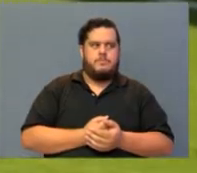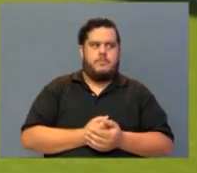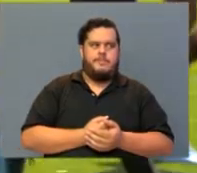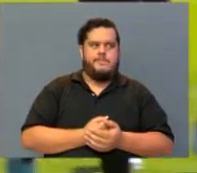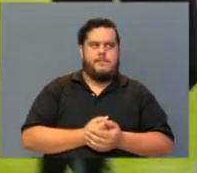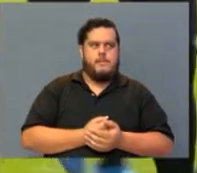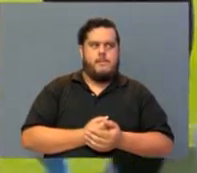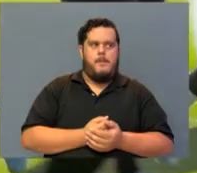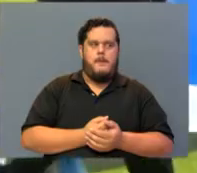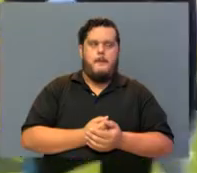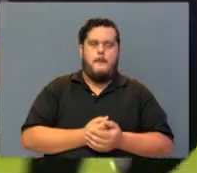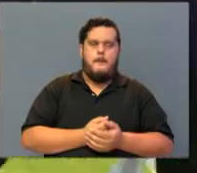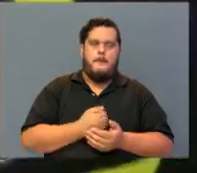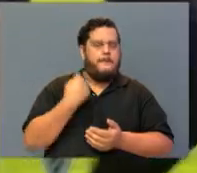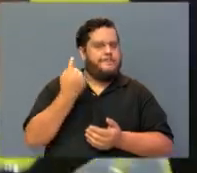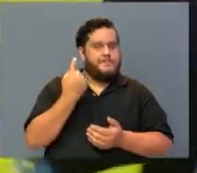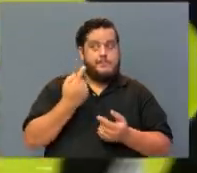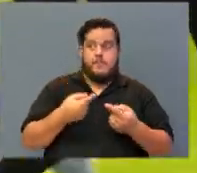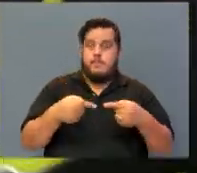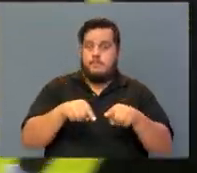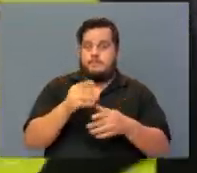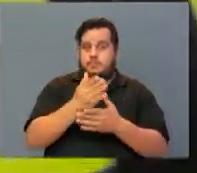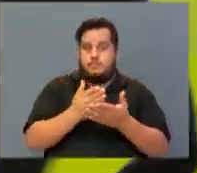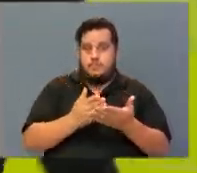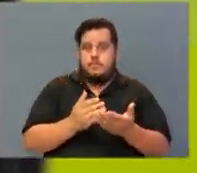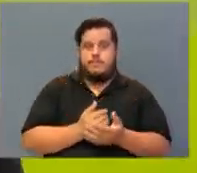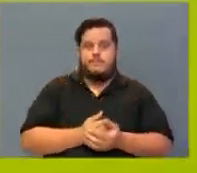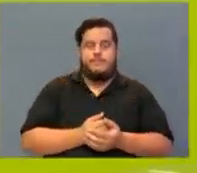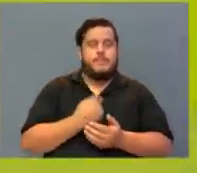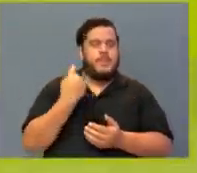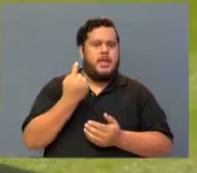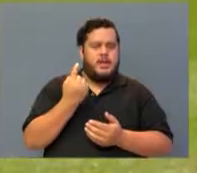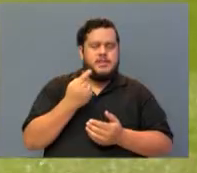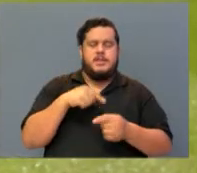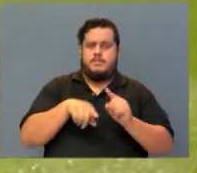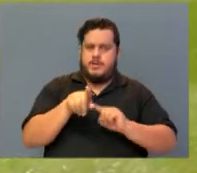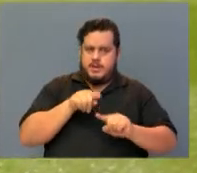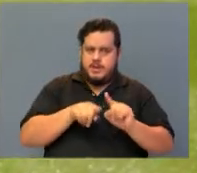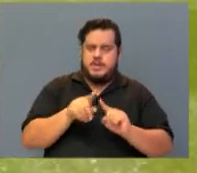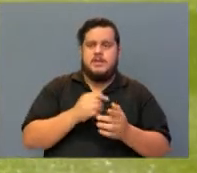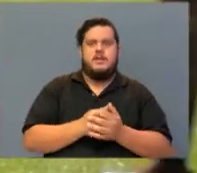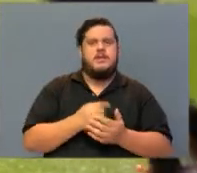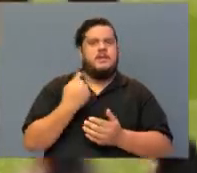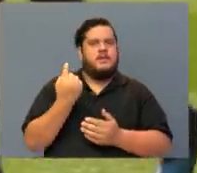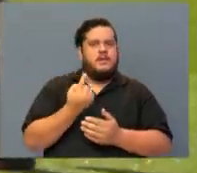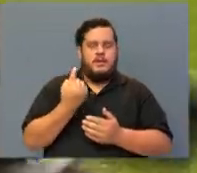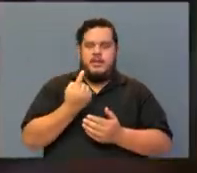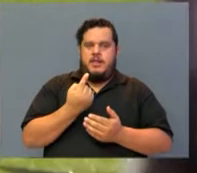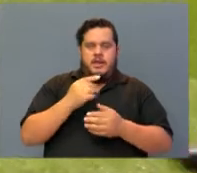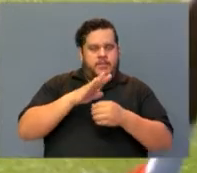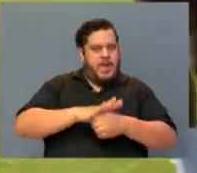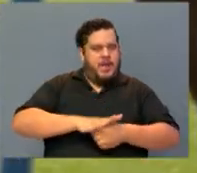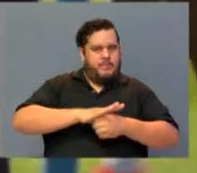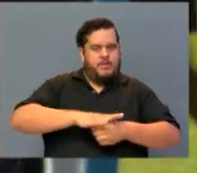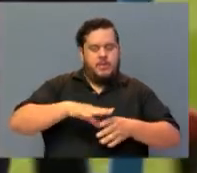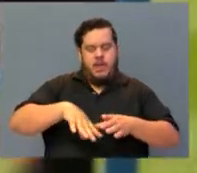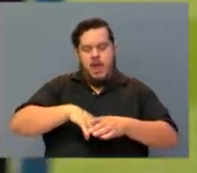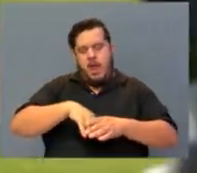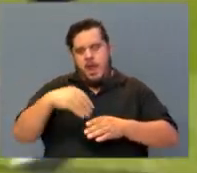de que siempre pasa algo, siempre critican, siempre hay presión